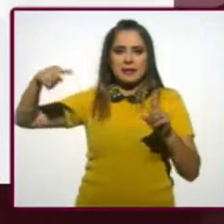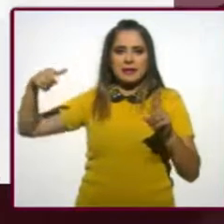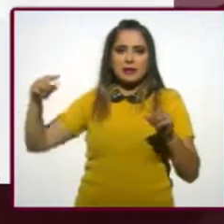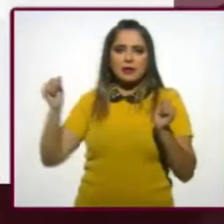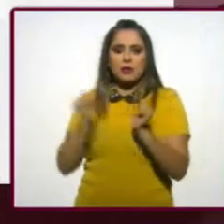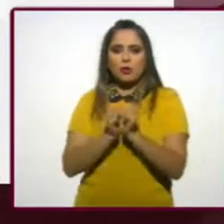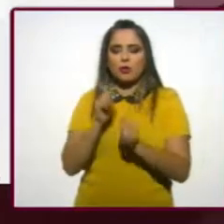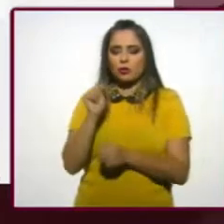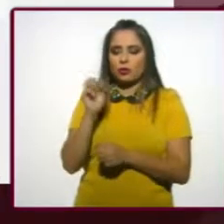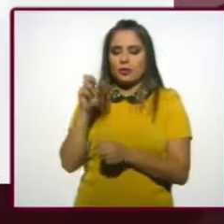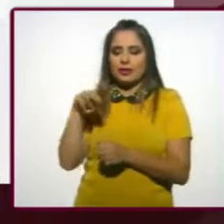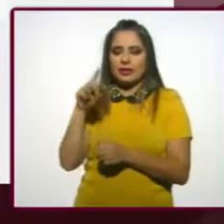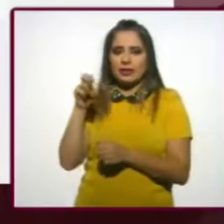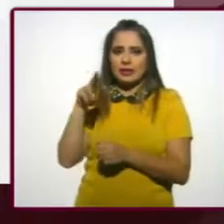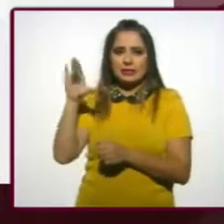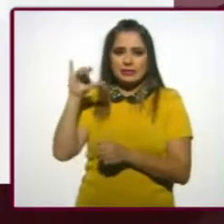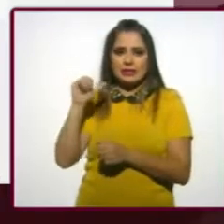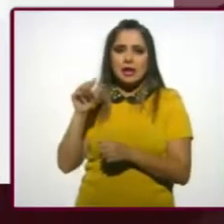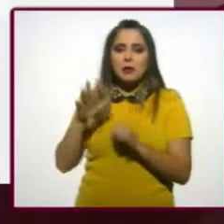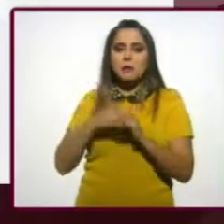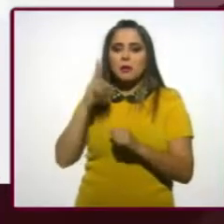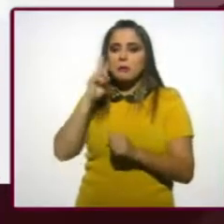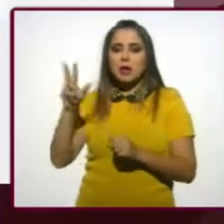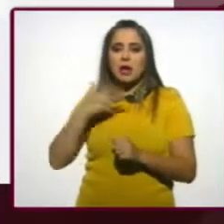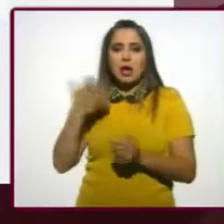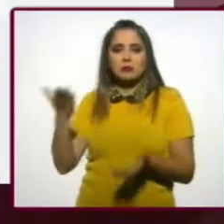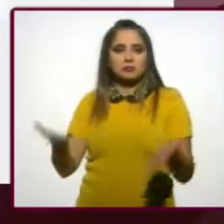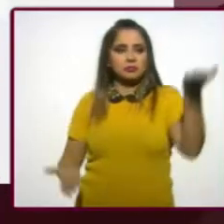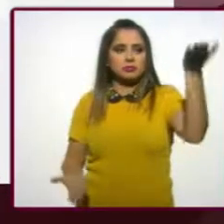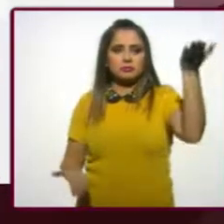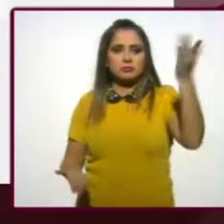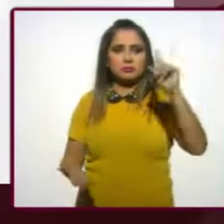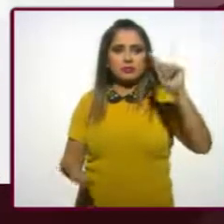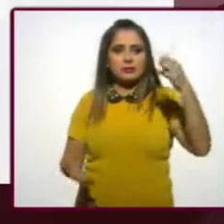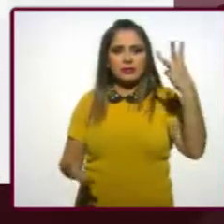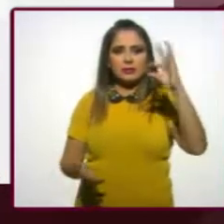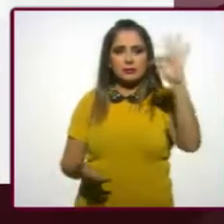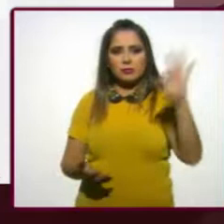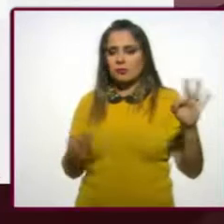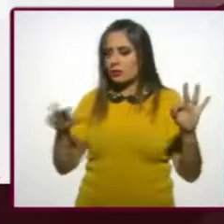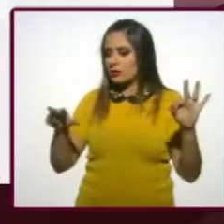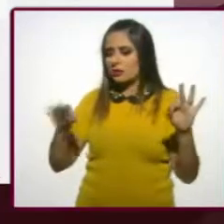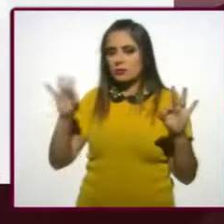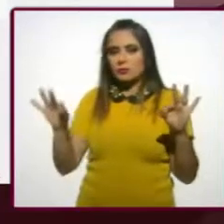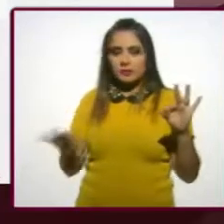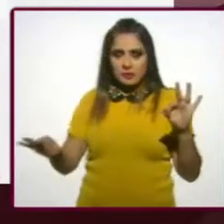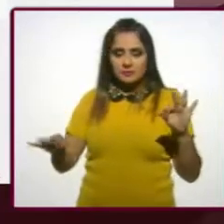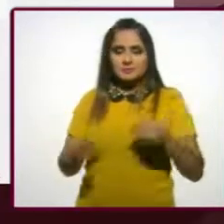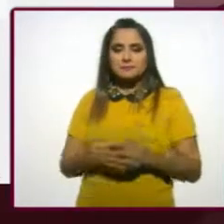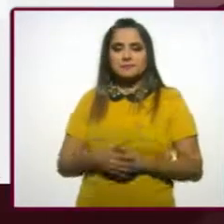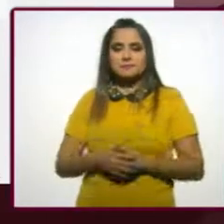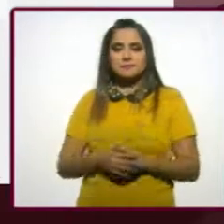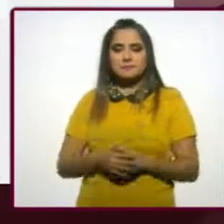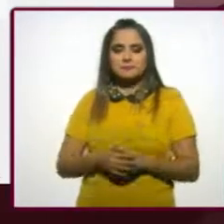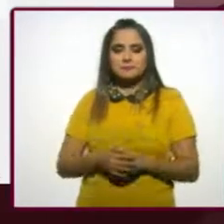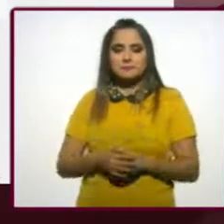tendencia, con carga, porque no hay contraposición, pero este es el dilema que tenemos en realidad. Entonces, si tomamos